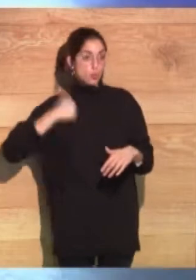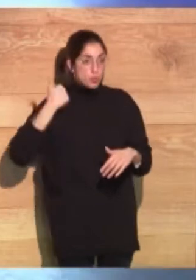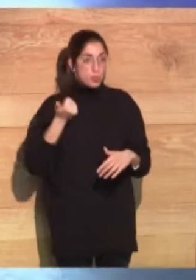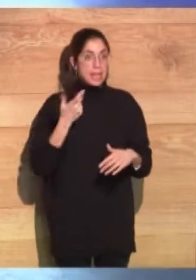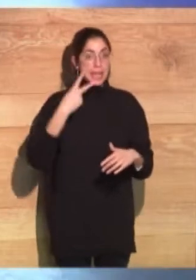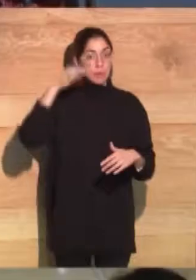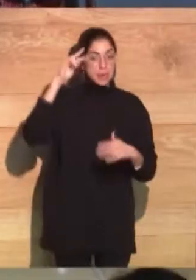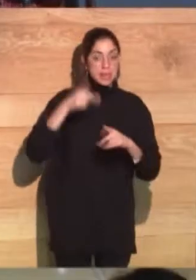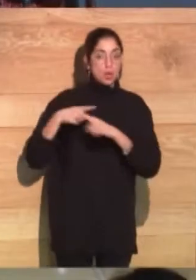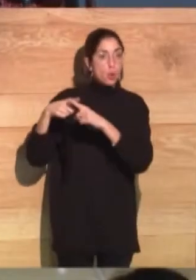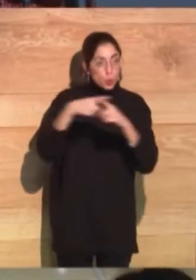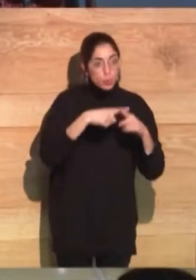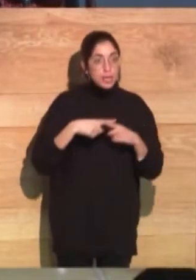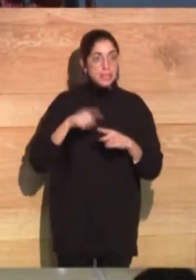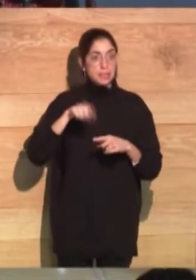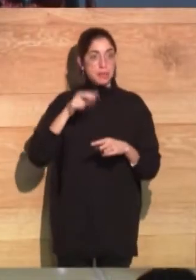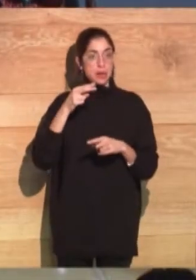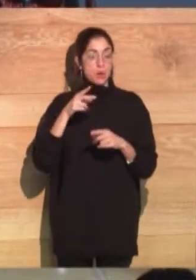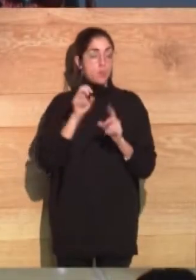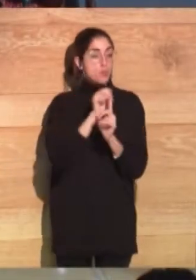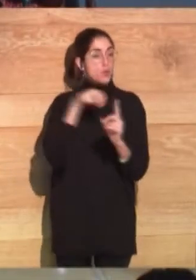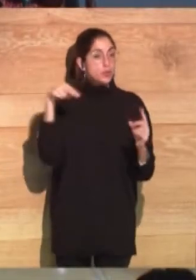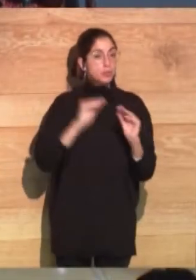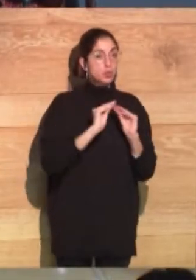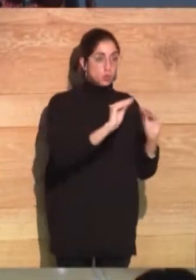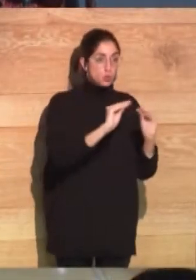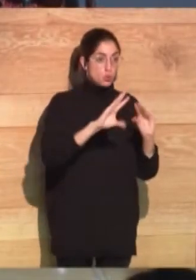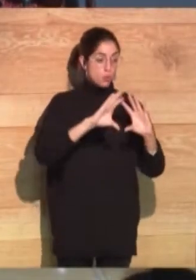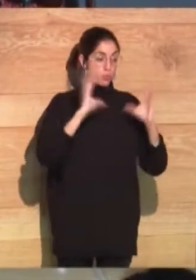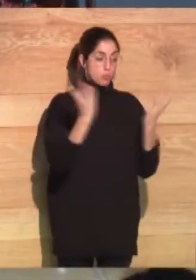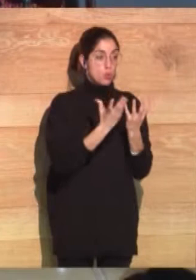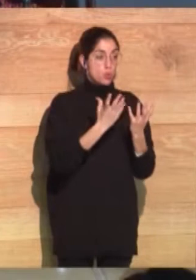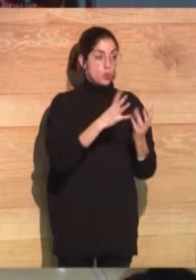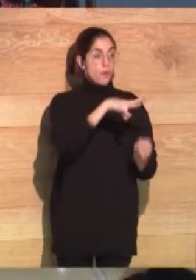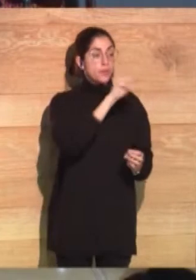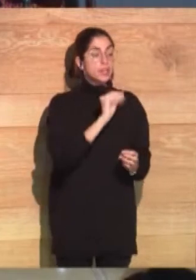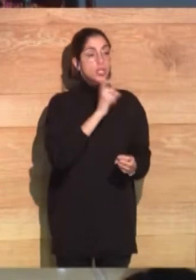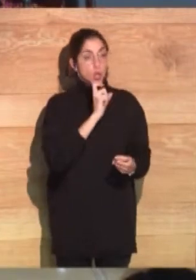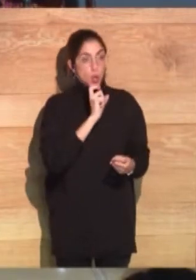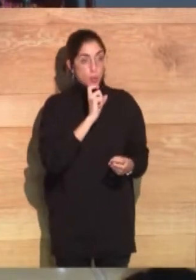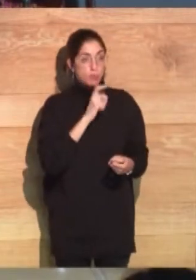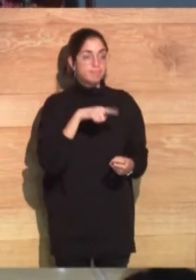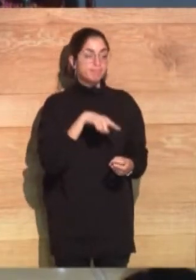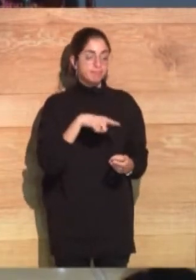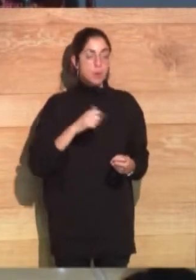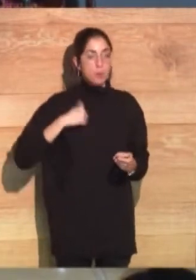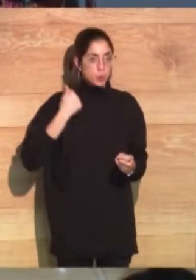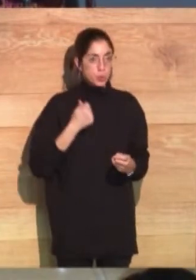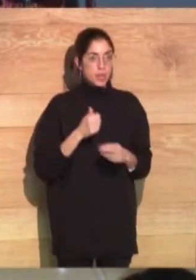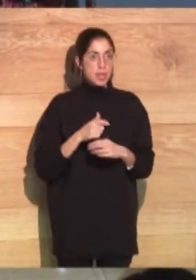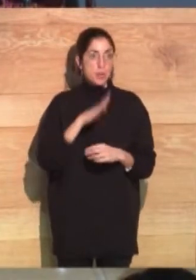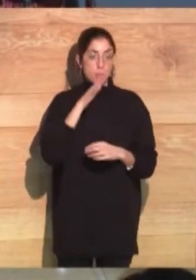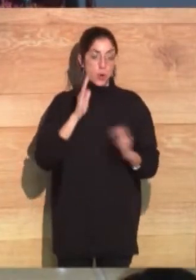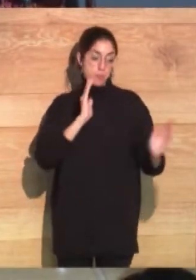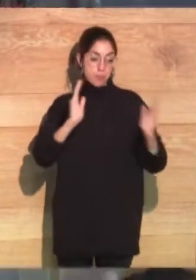su experiencia, su visión del mundo en unos momentos tremendamente